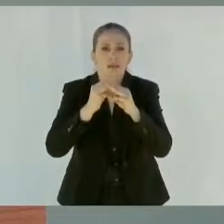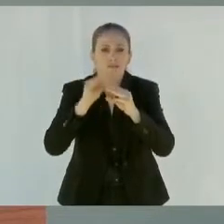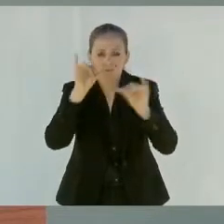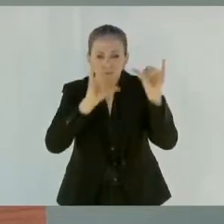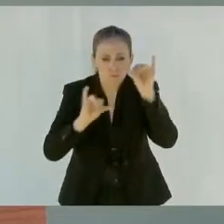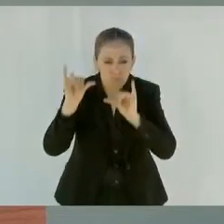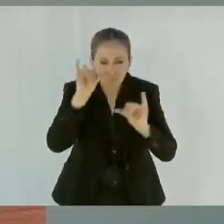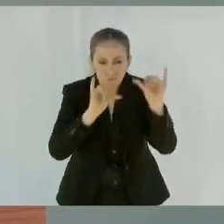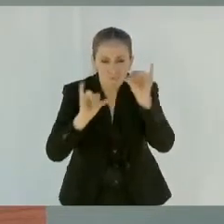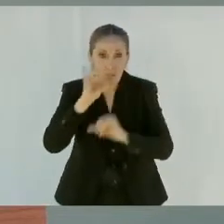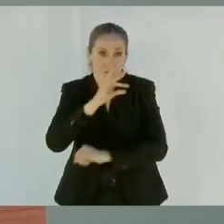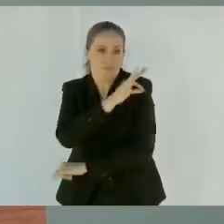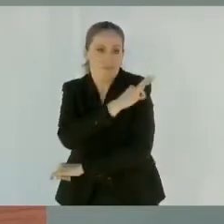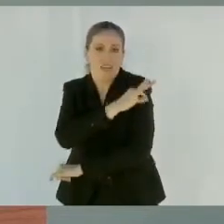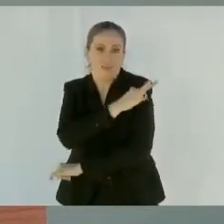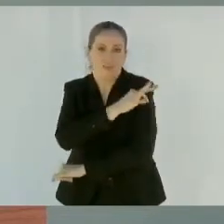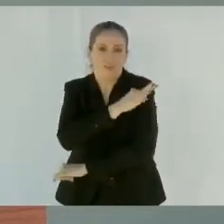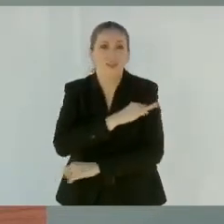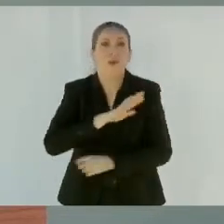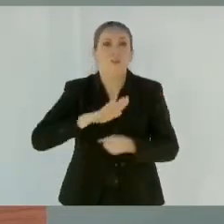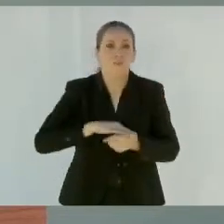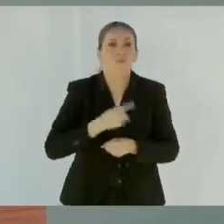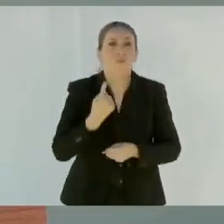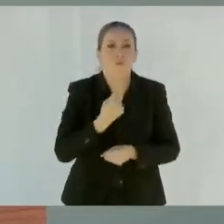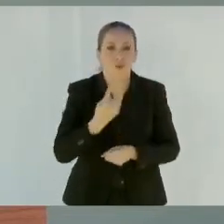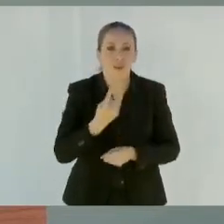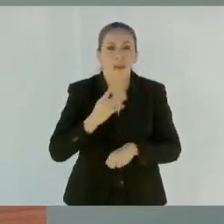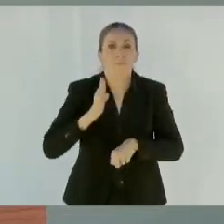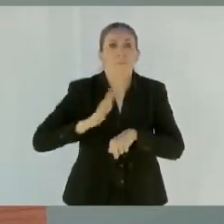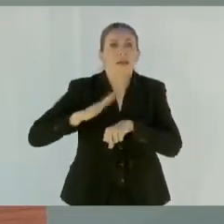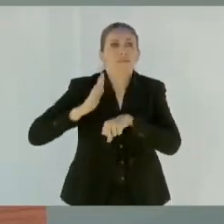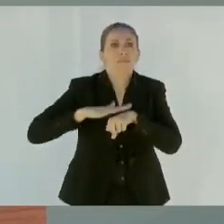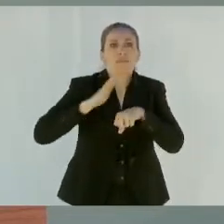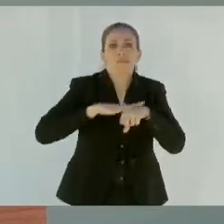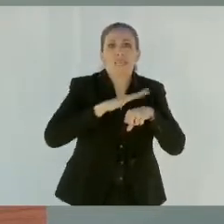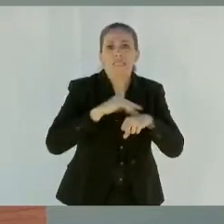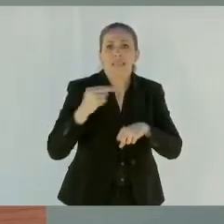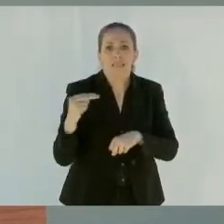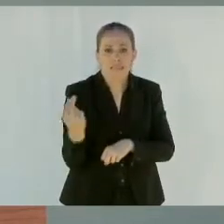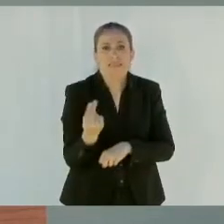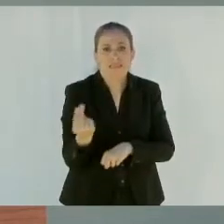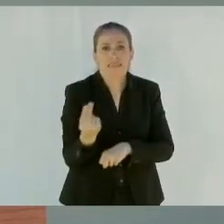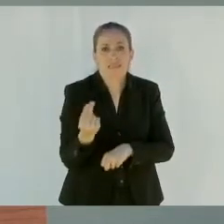mucho más la demanda que la oferta.